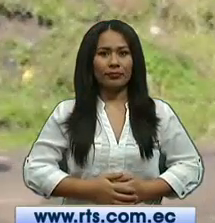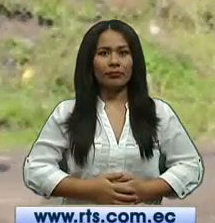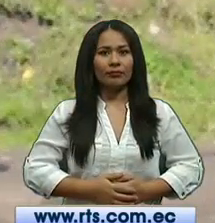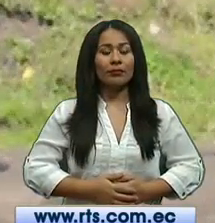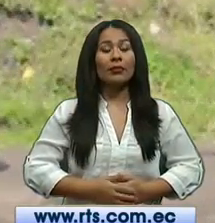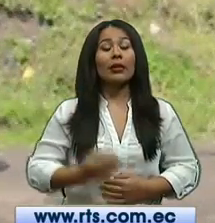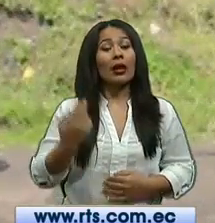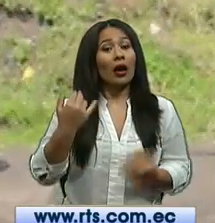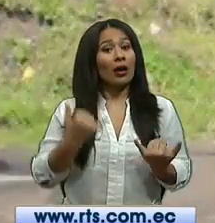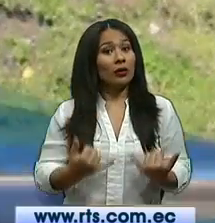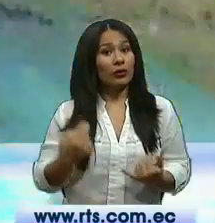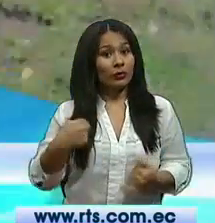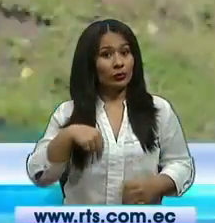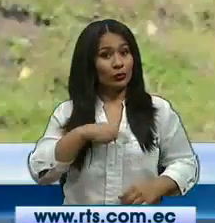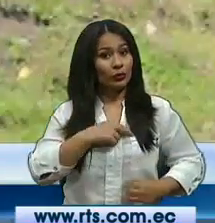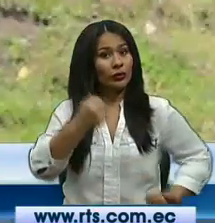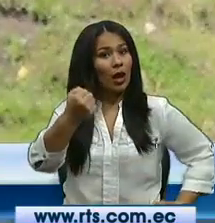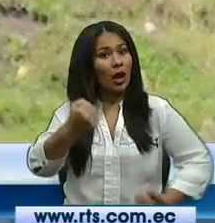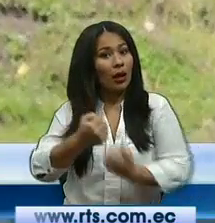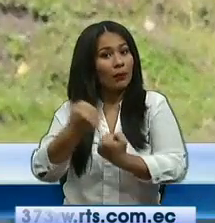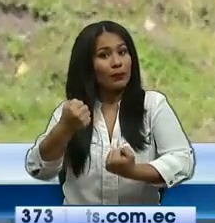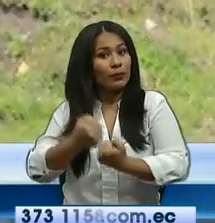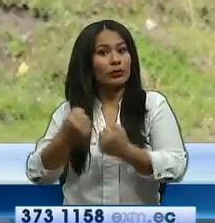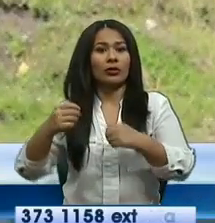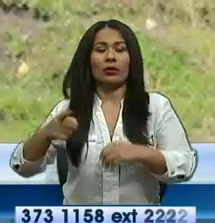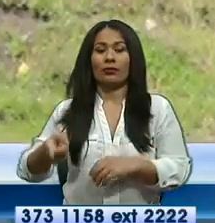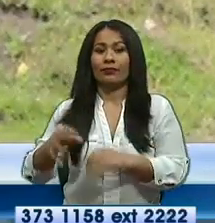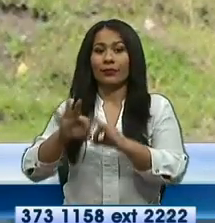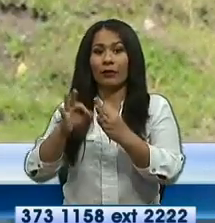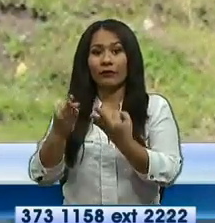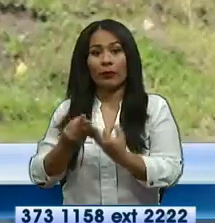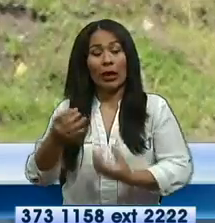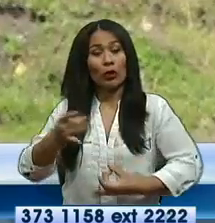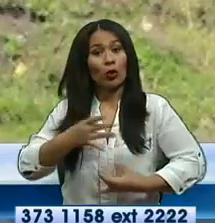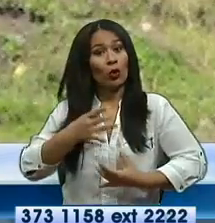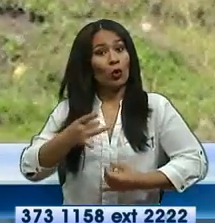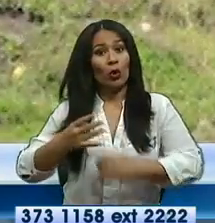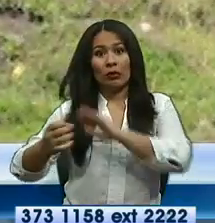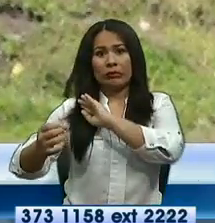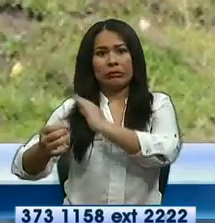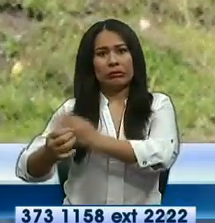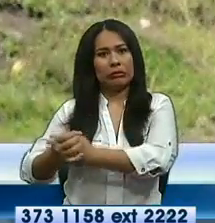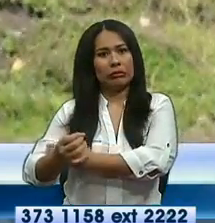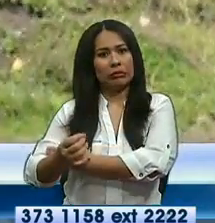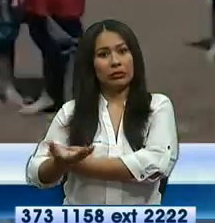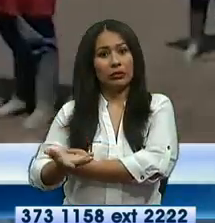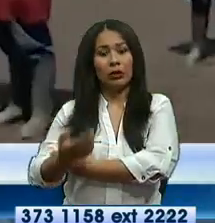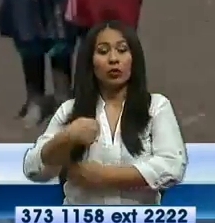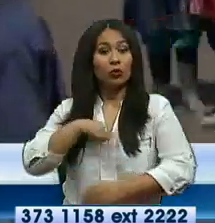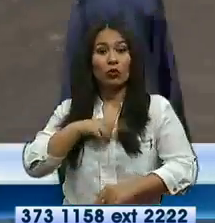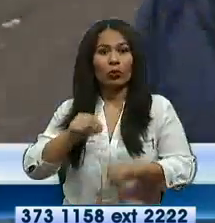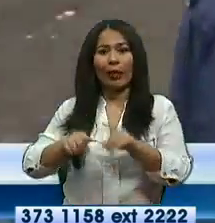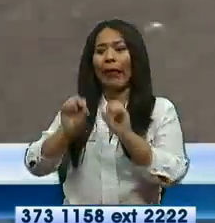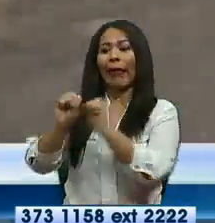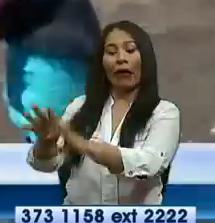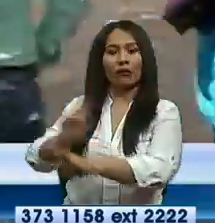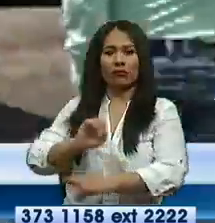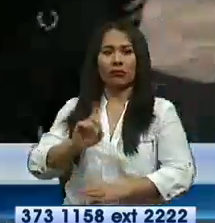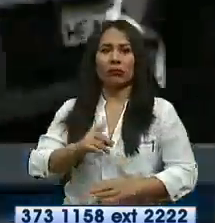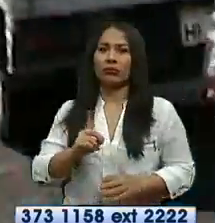Nosotros tenemos que ser un apoyo para la familia. Es un dolor tan fuerte que a nadie se lo desearía.